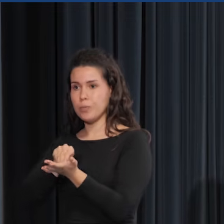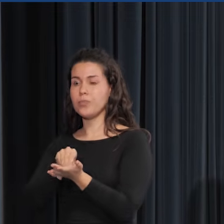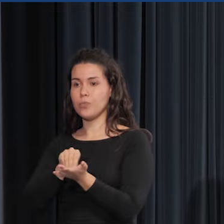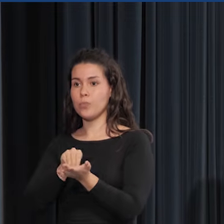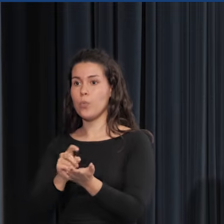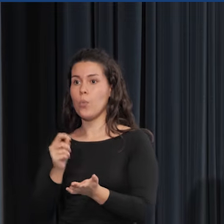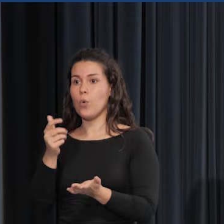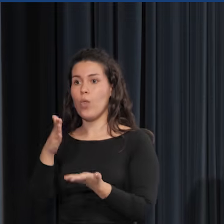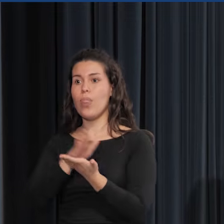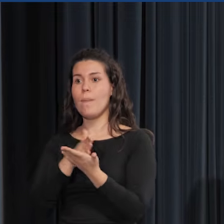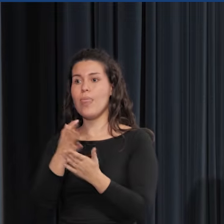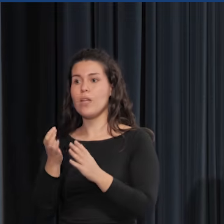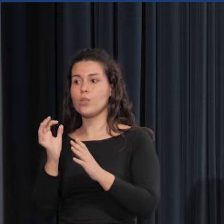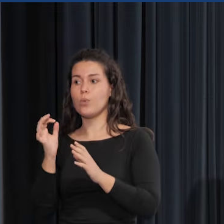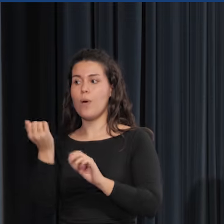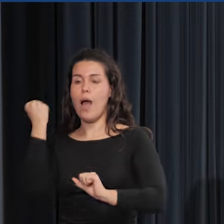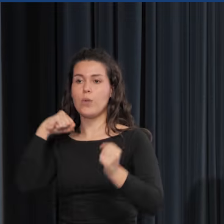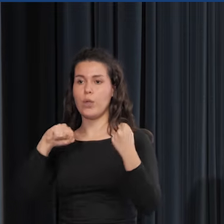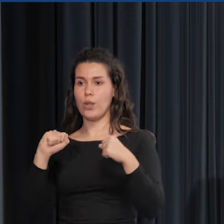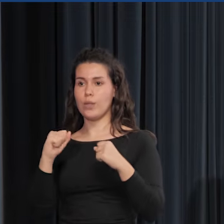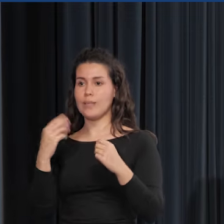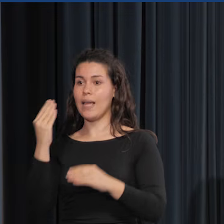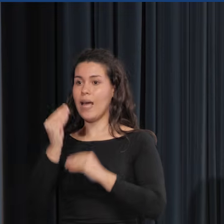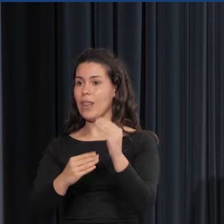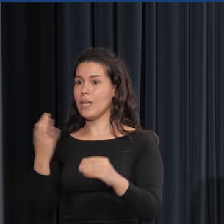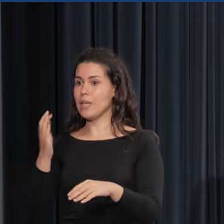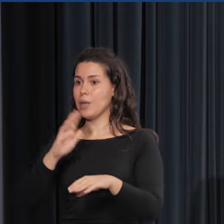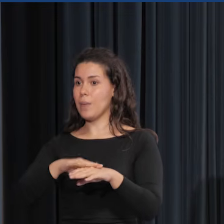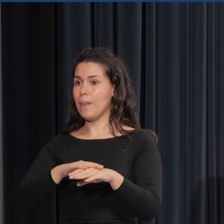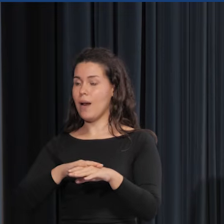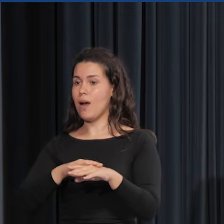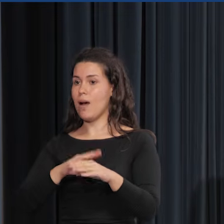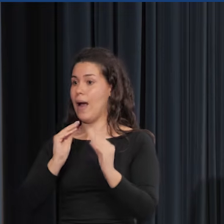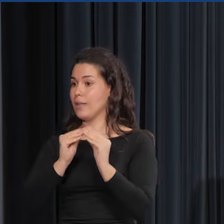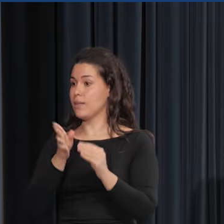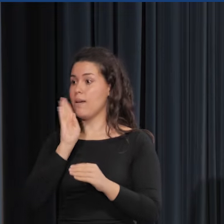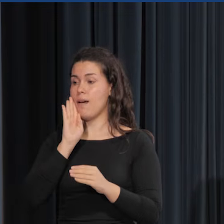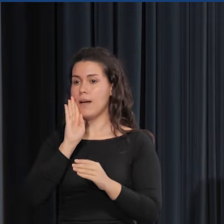medidas o actuaciones que se tienen que llevar a cabo para la revisión y mantenimiento de estos elementos.